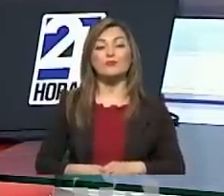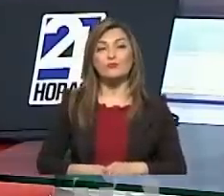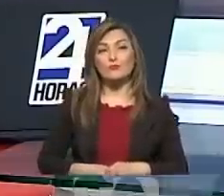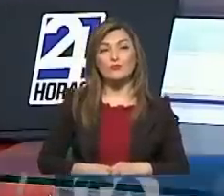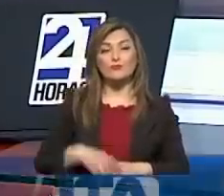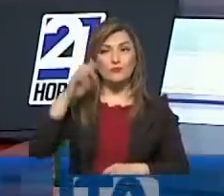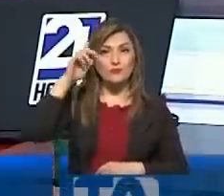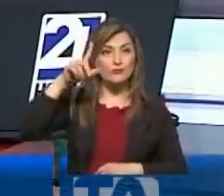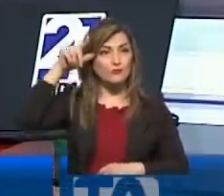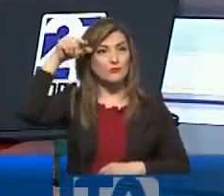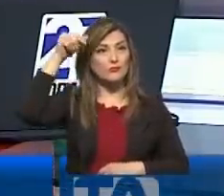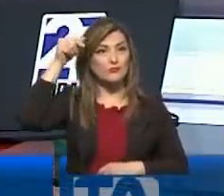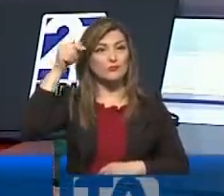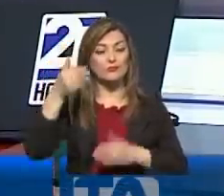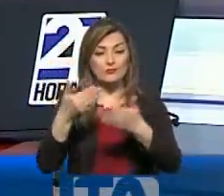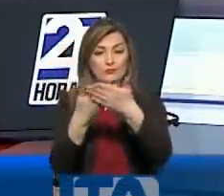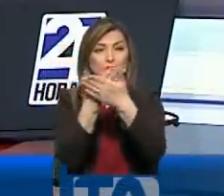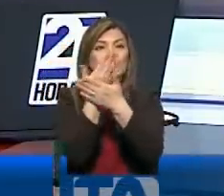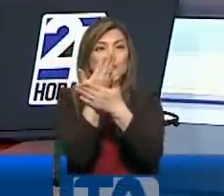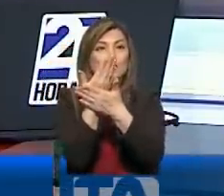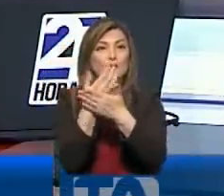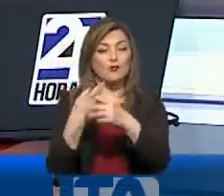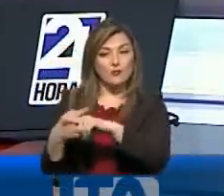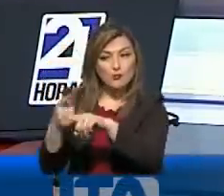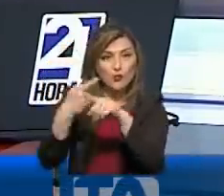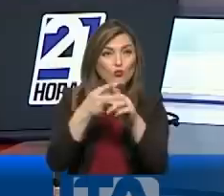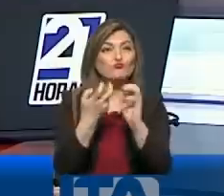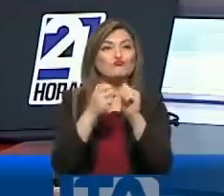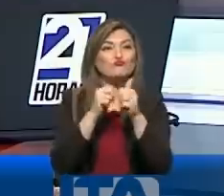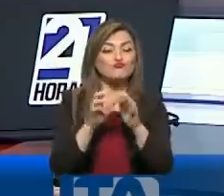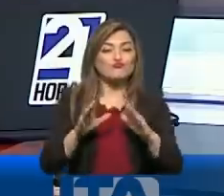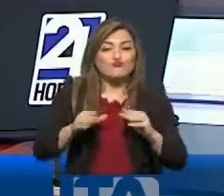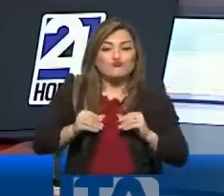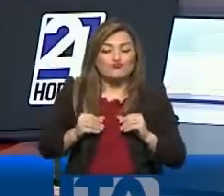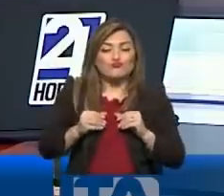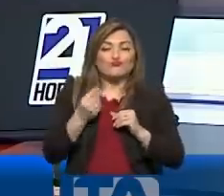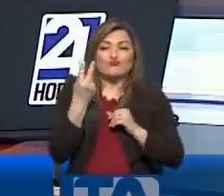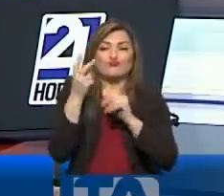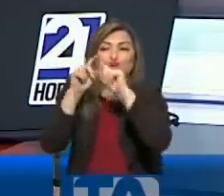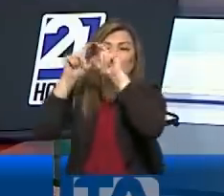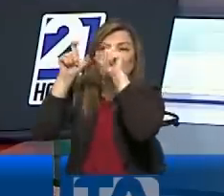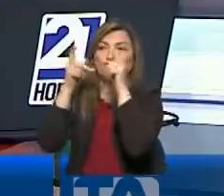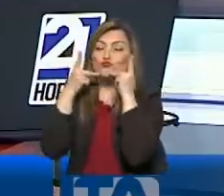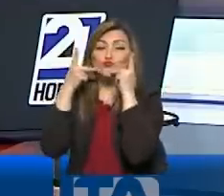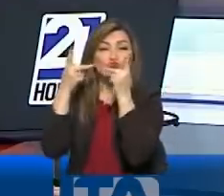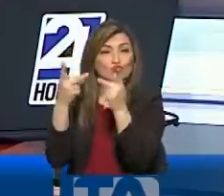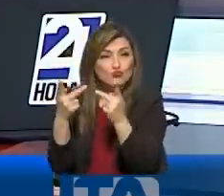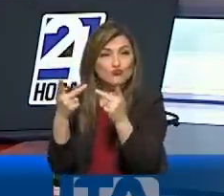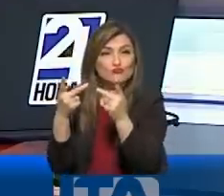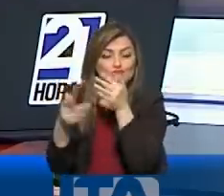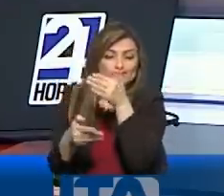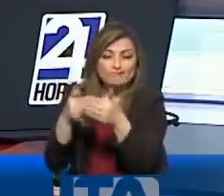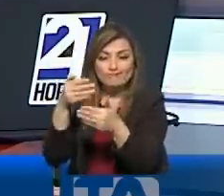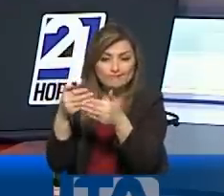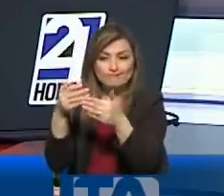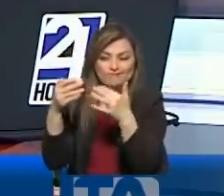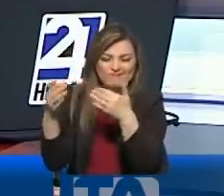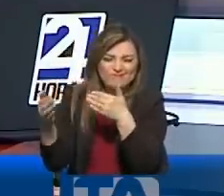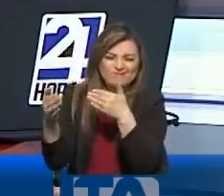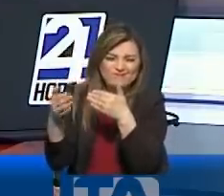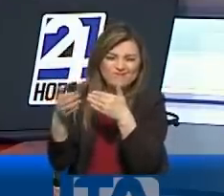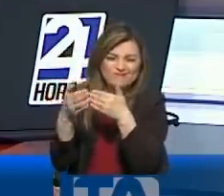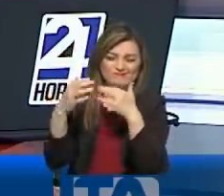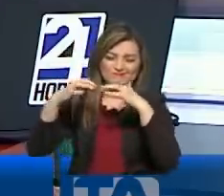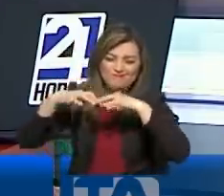Y el gobierno entrante asumirá, entre otros problemas, dos empresas públicas, una parte de ellas con procesos de liquidación.